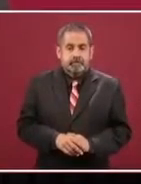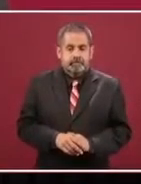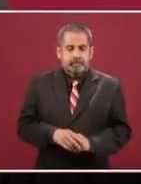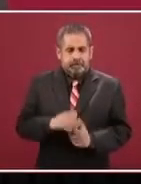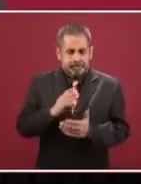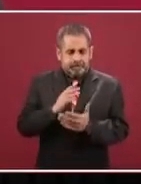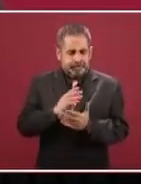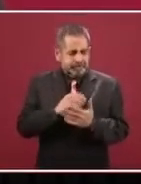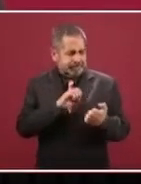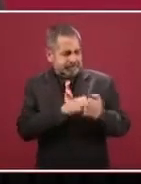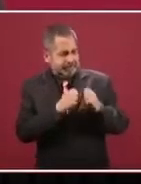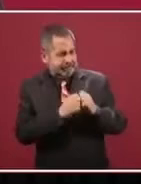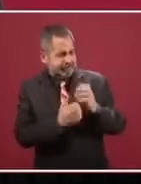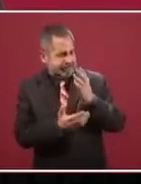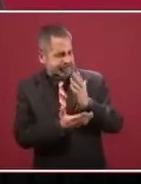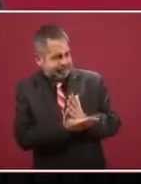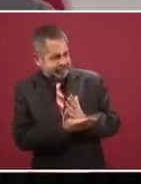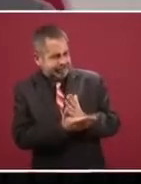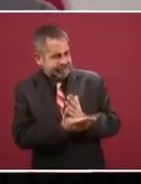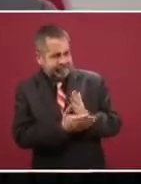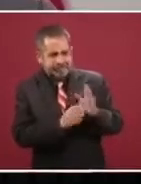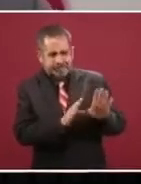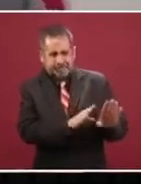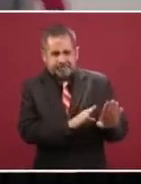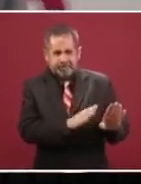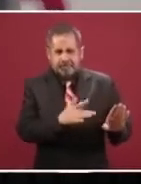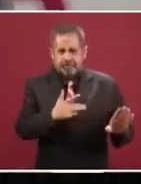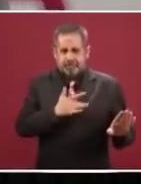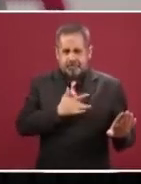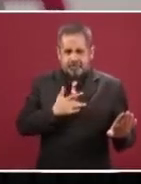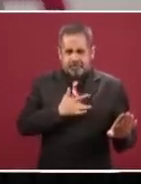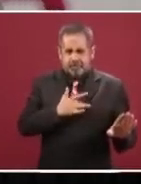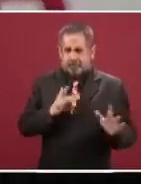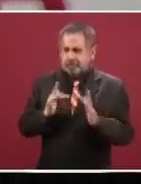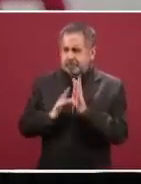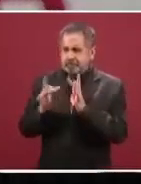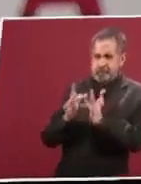Detente, enemigo, que el corazón de Jesús está